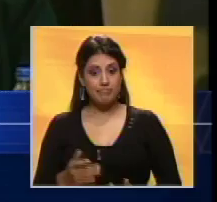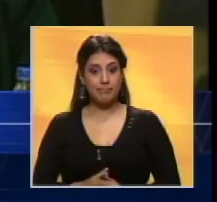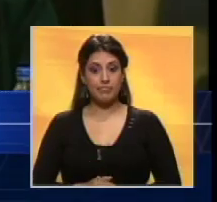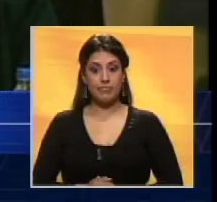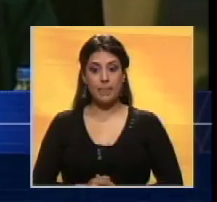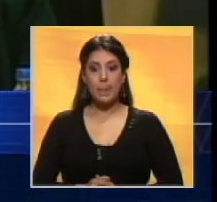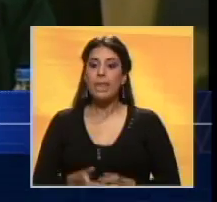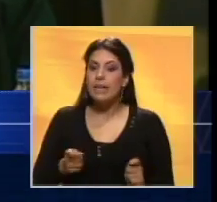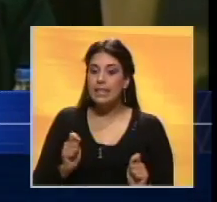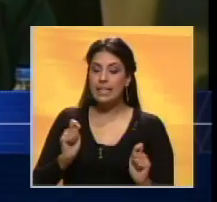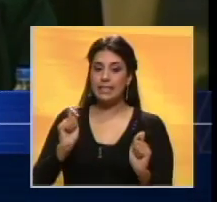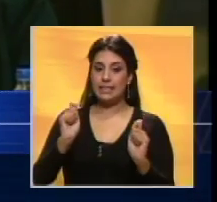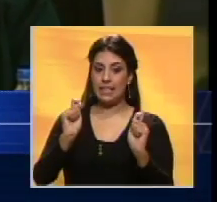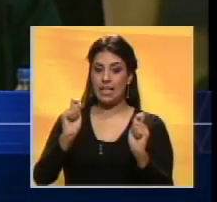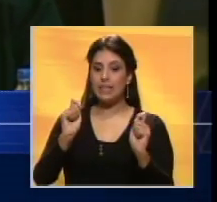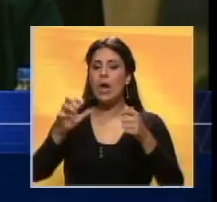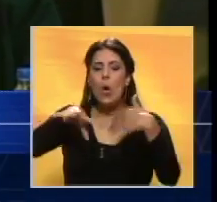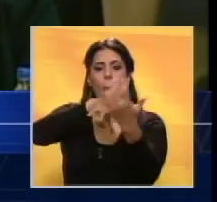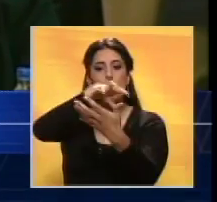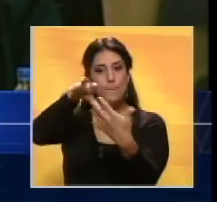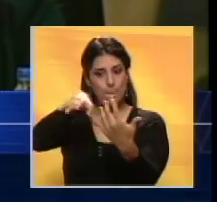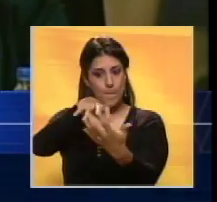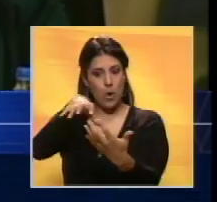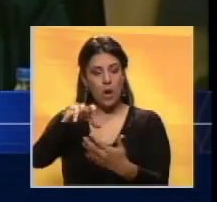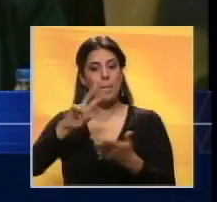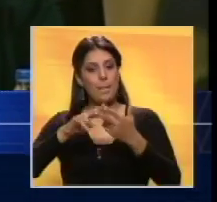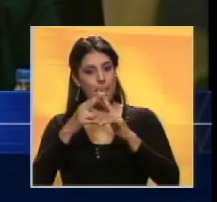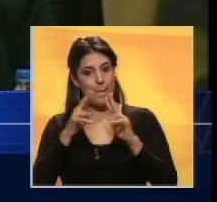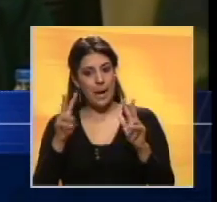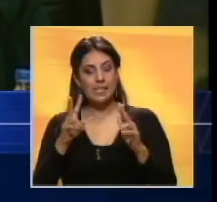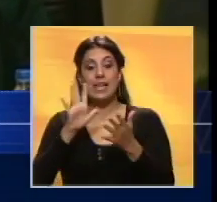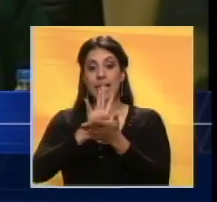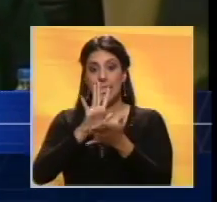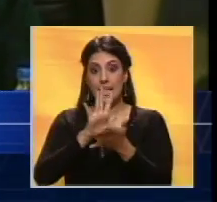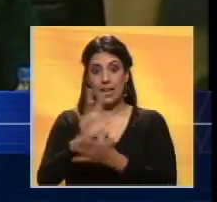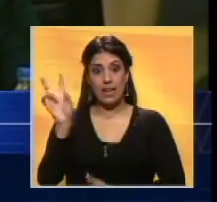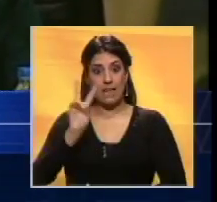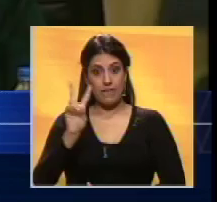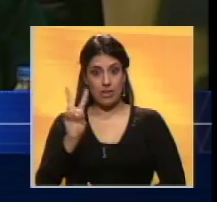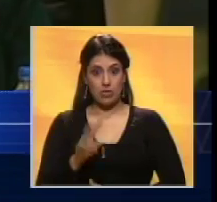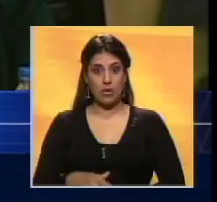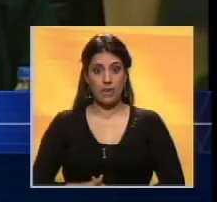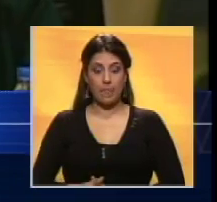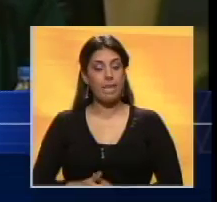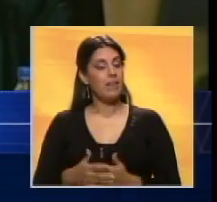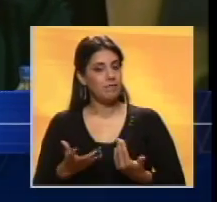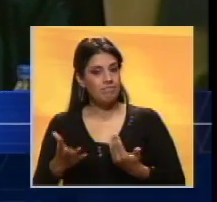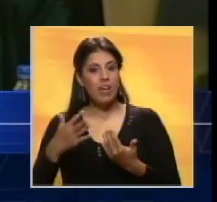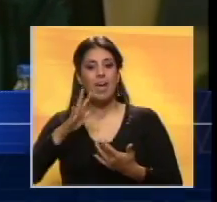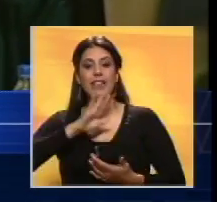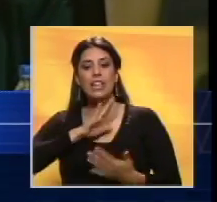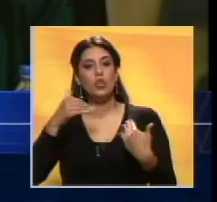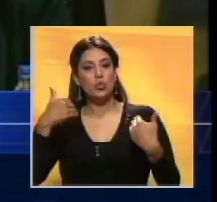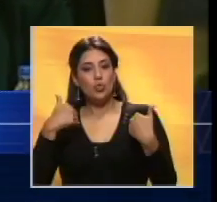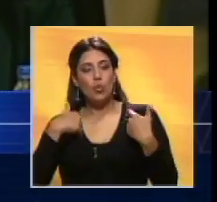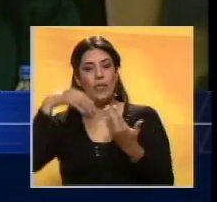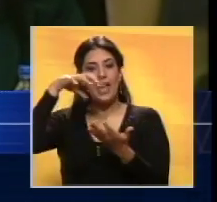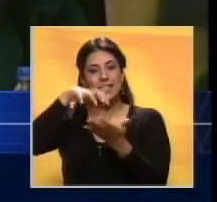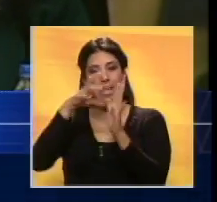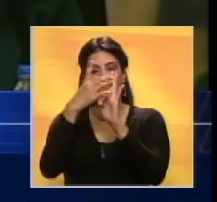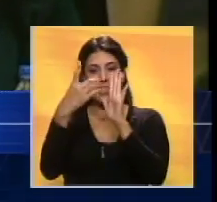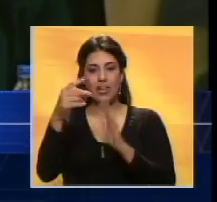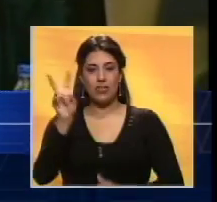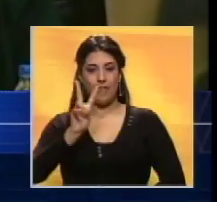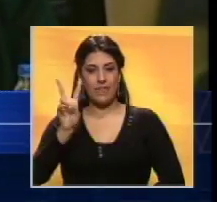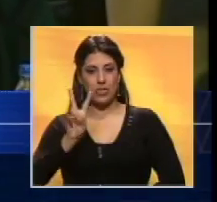que pretenden perturbar la paz y la estabilidad de Venezuela, que atentan contra el Estado de